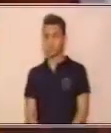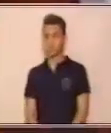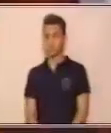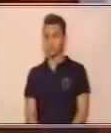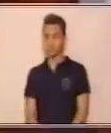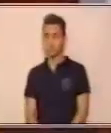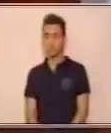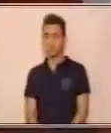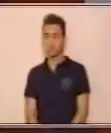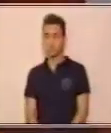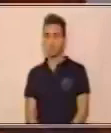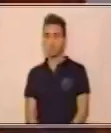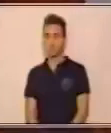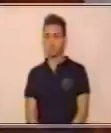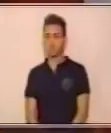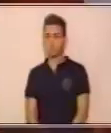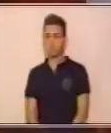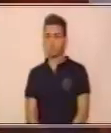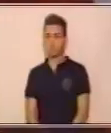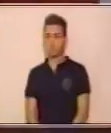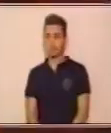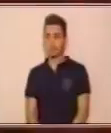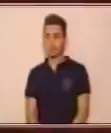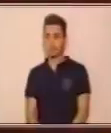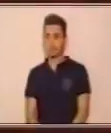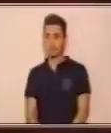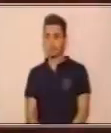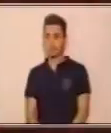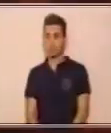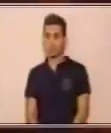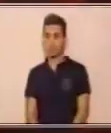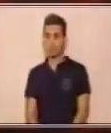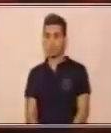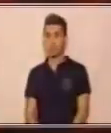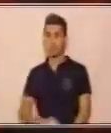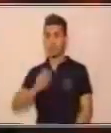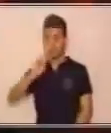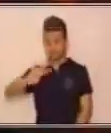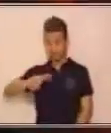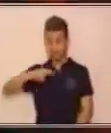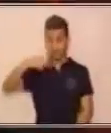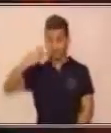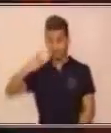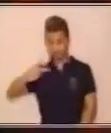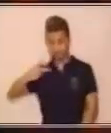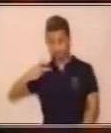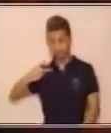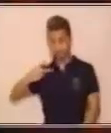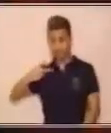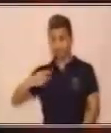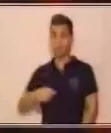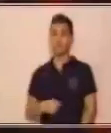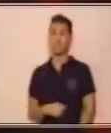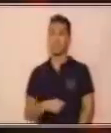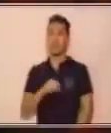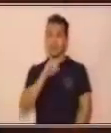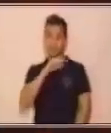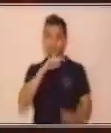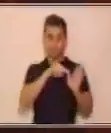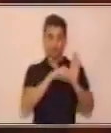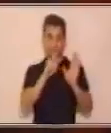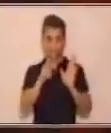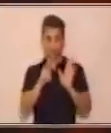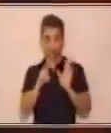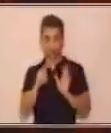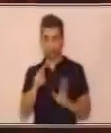el inverso de 2 sobre 1 será 1 sobre 2, es